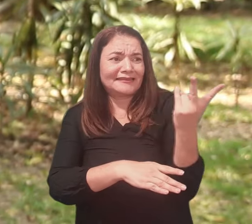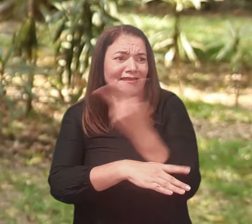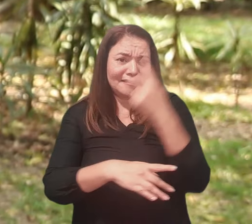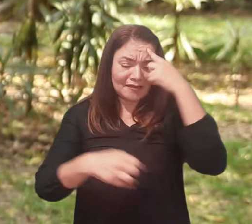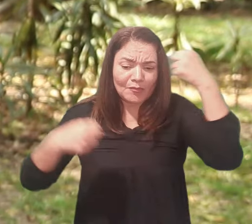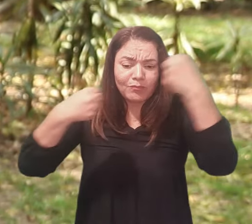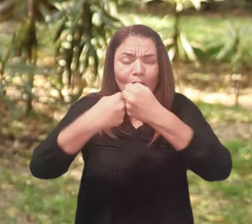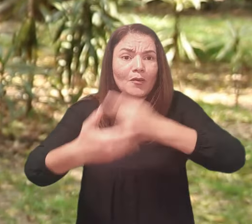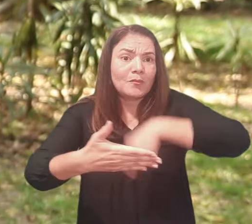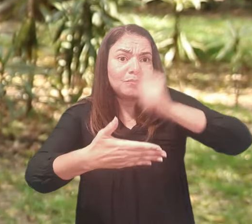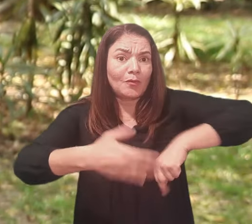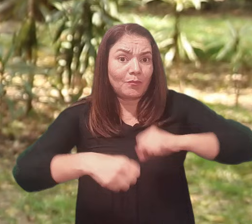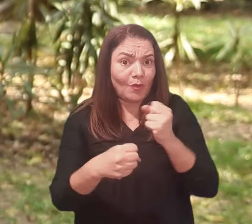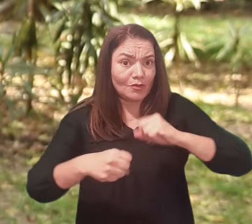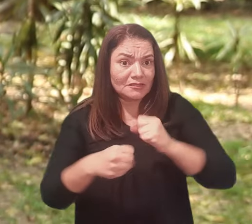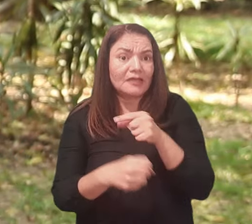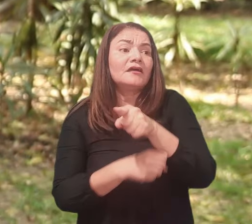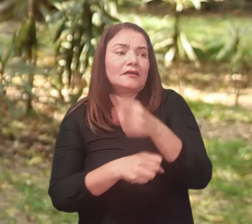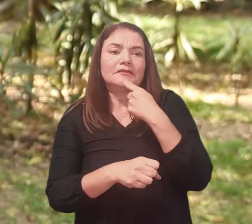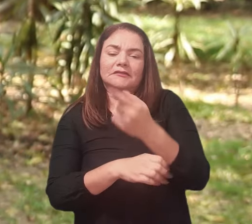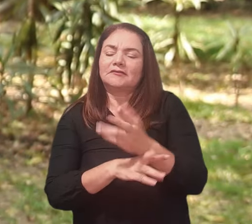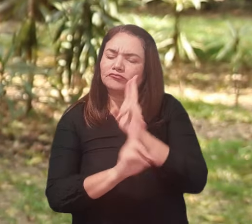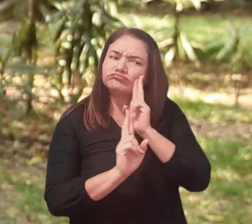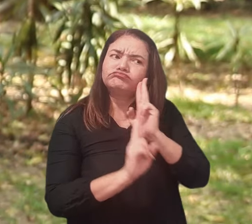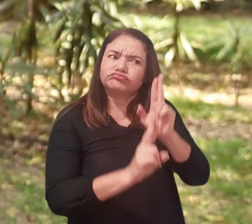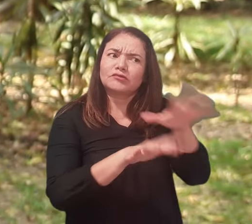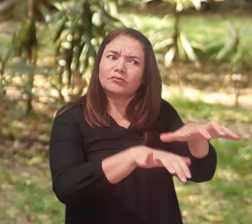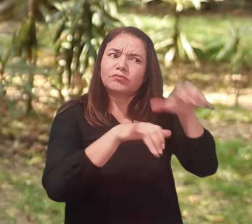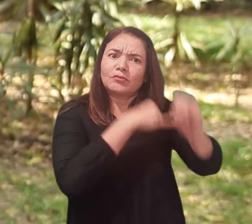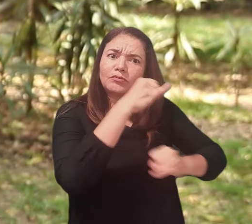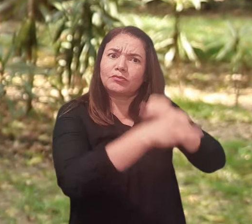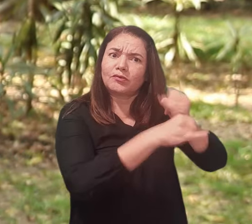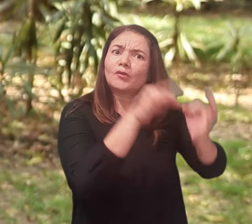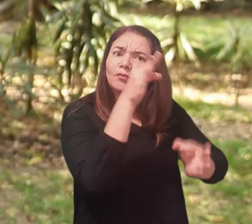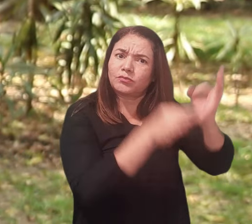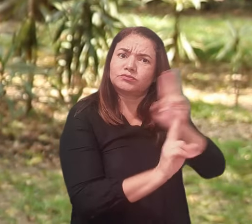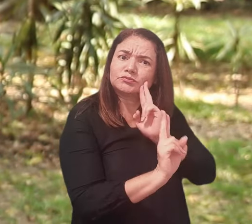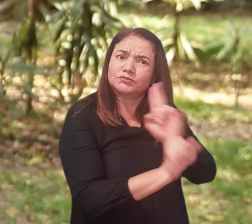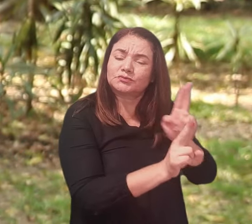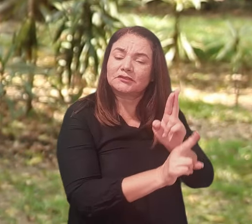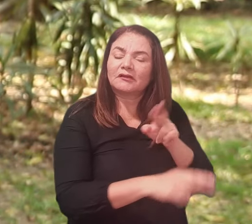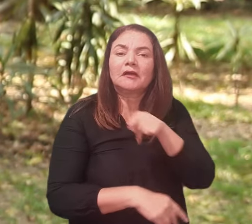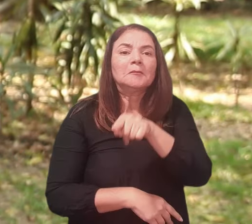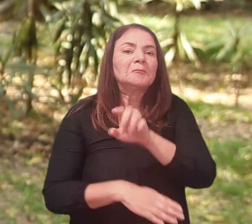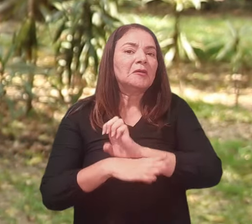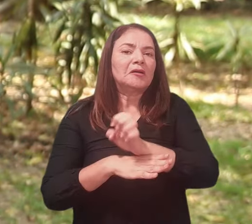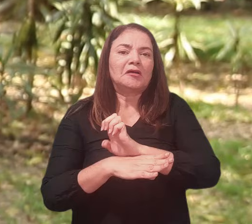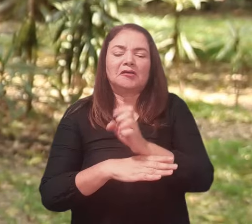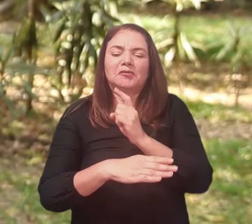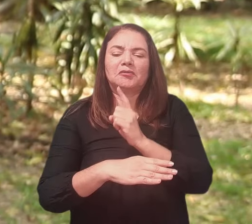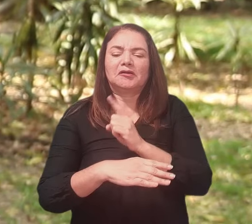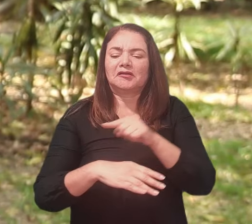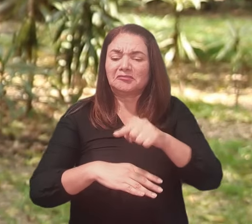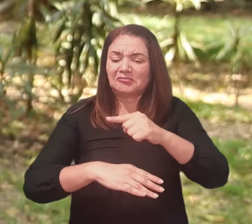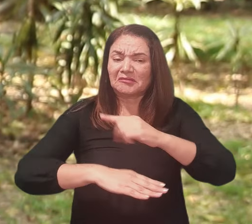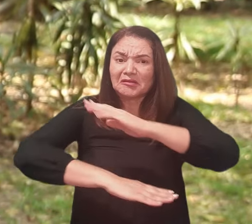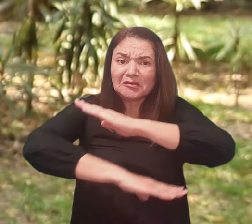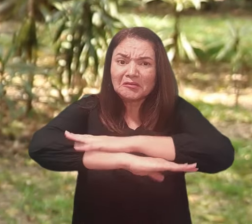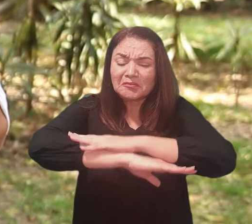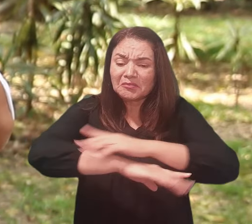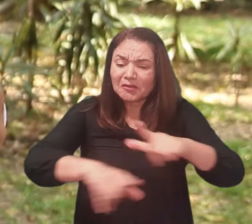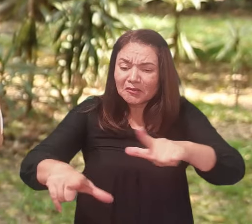Internacional de Justicia entonces de alguna manera Ecuador se ha saltado todos estos conductos regulares y ha hecho una frente directa